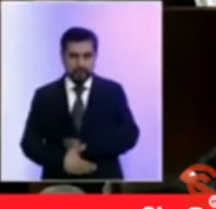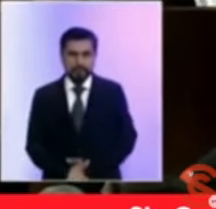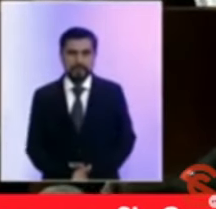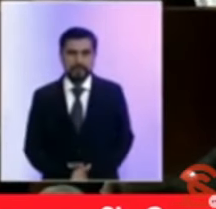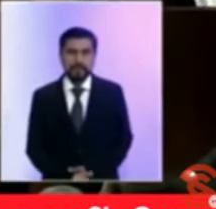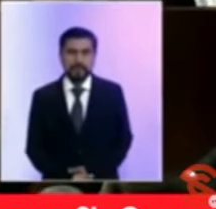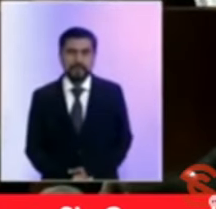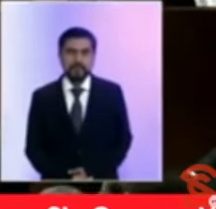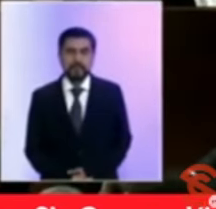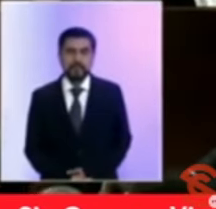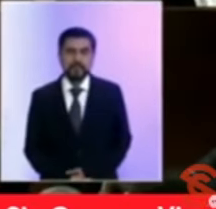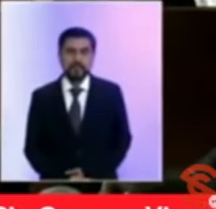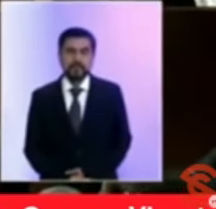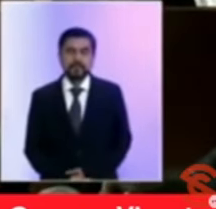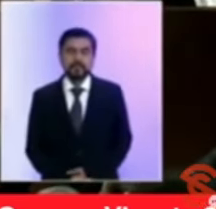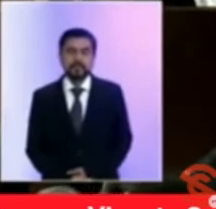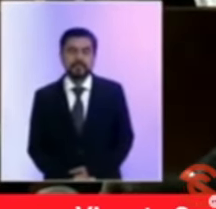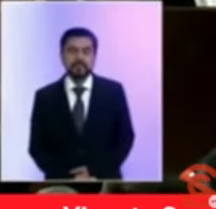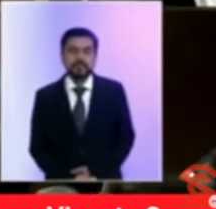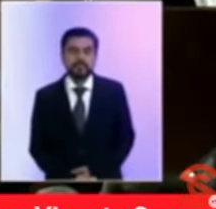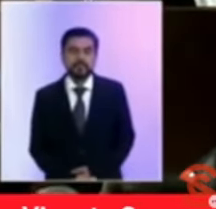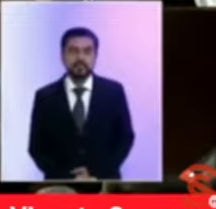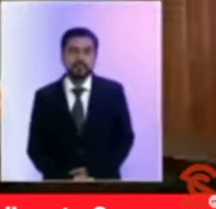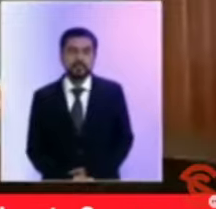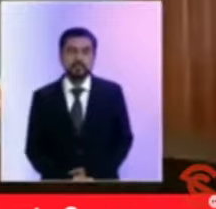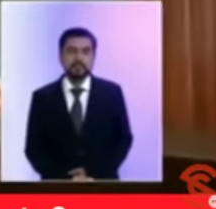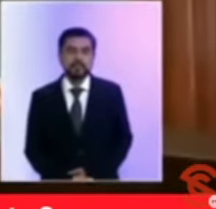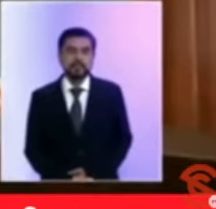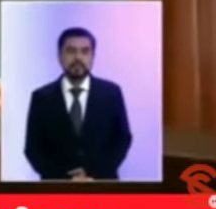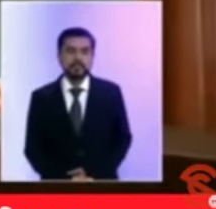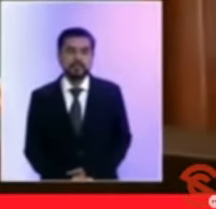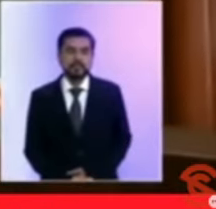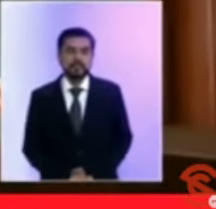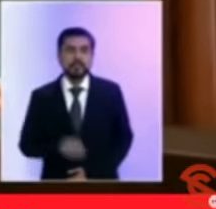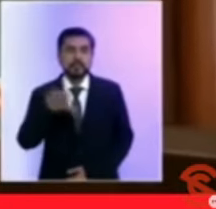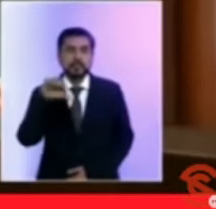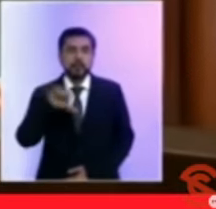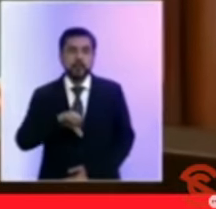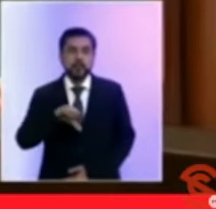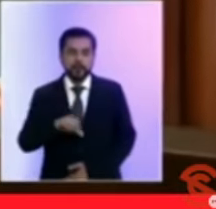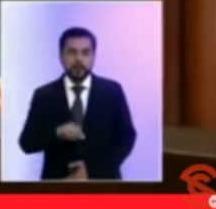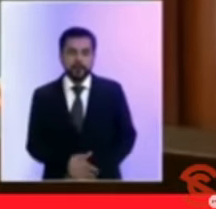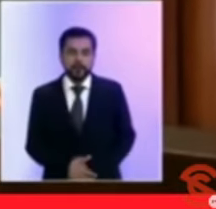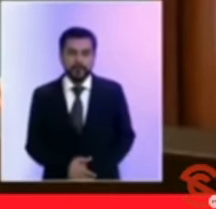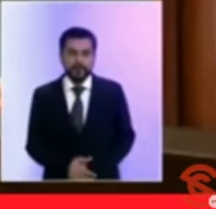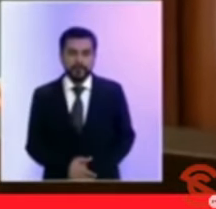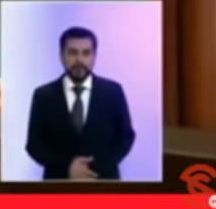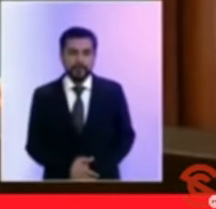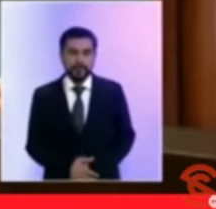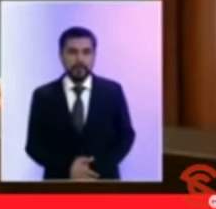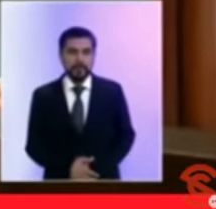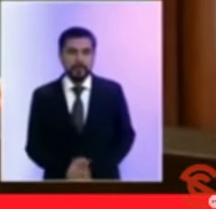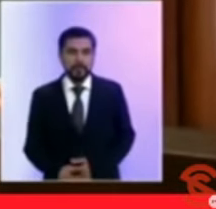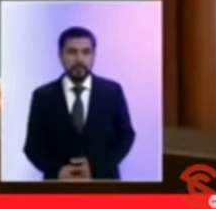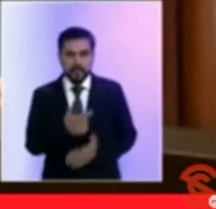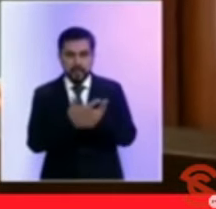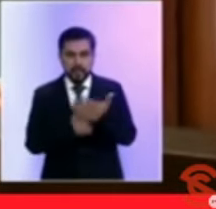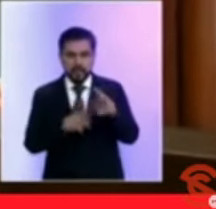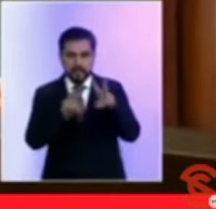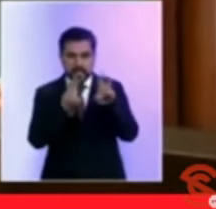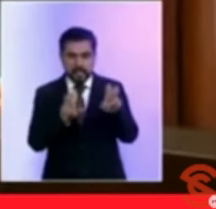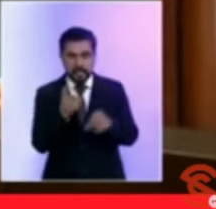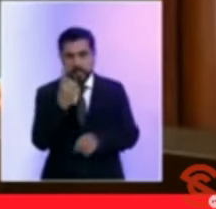sesión y al haberse agotado el orden del día con el